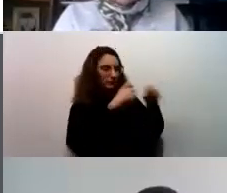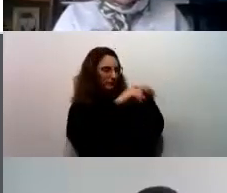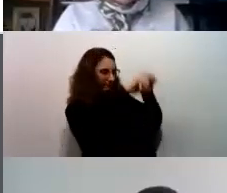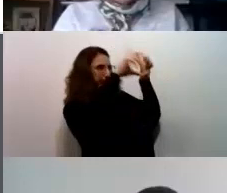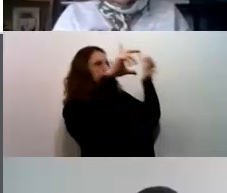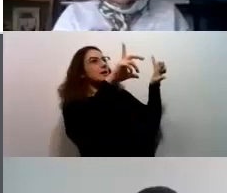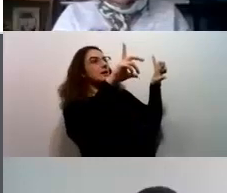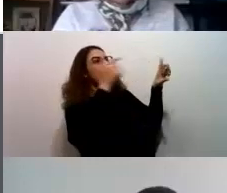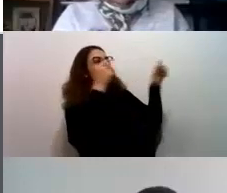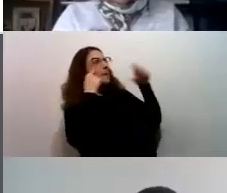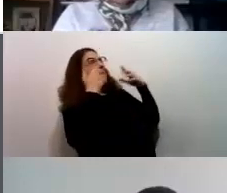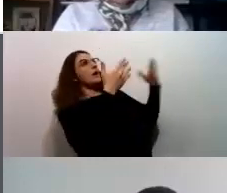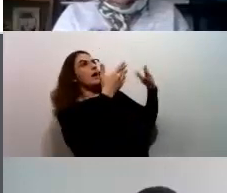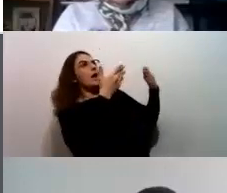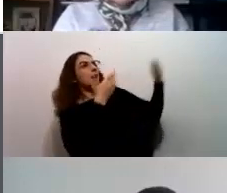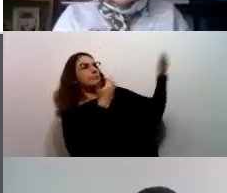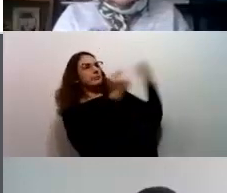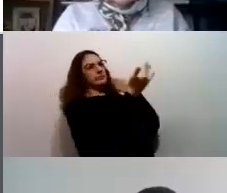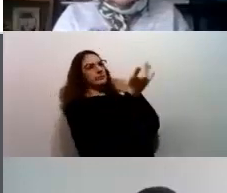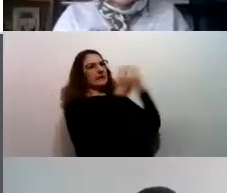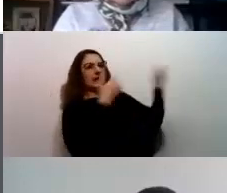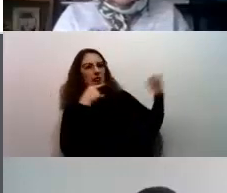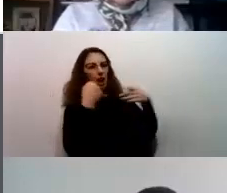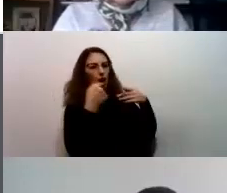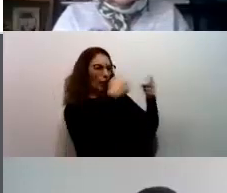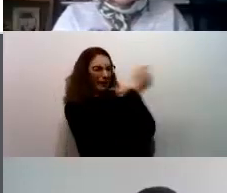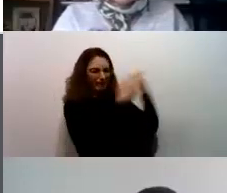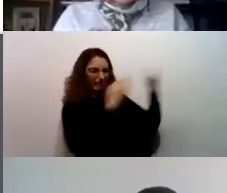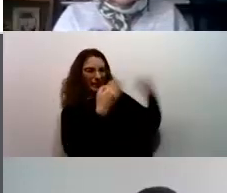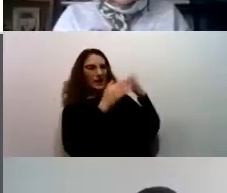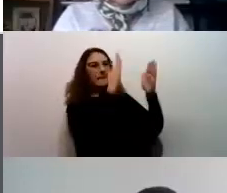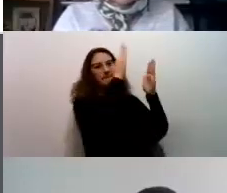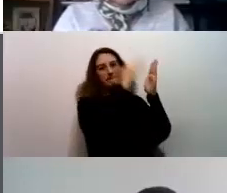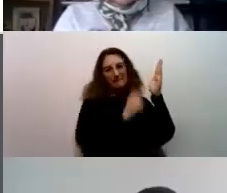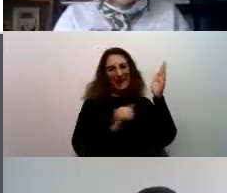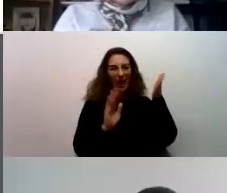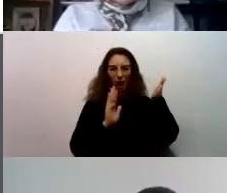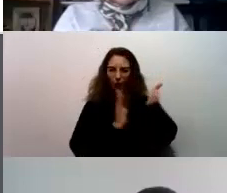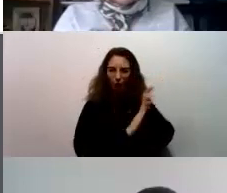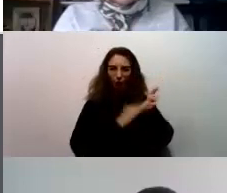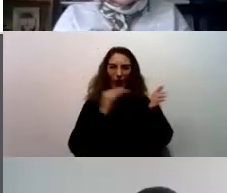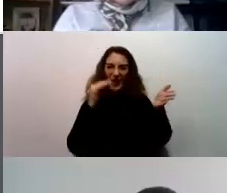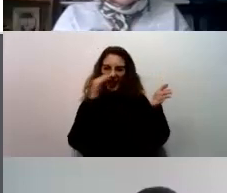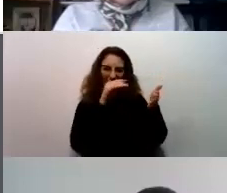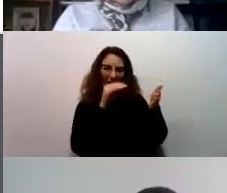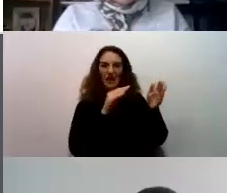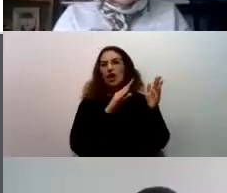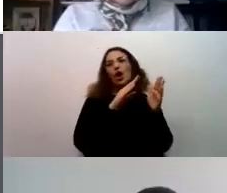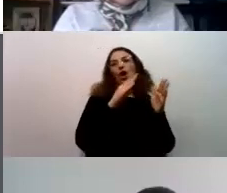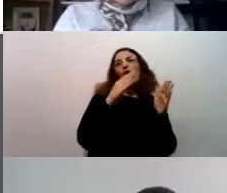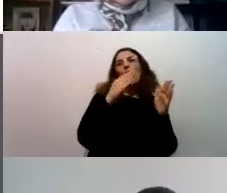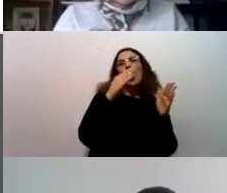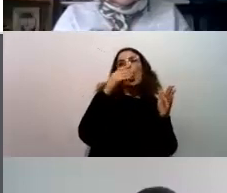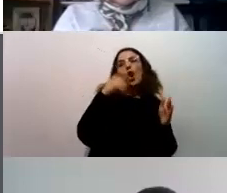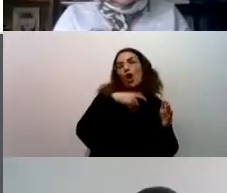Los contrastes más utilizados son el blanco sobre el negro, el amarillo sobre el negro, el rojo sobre el negro,